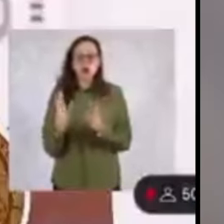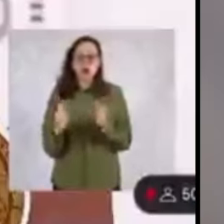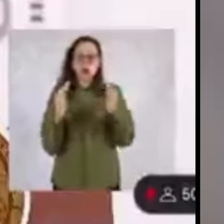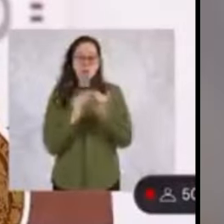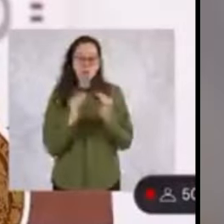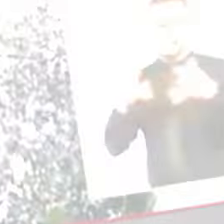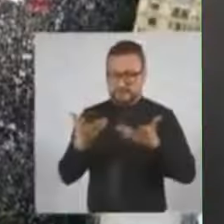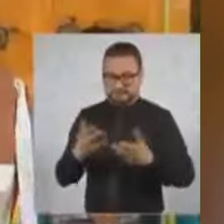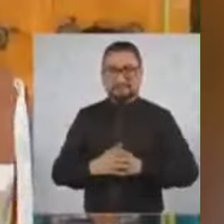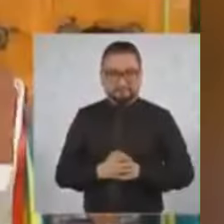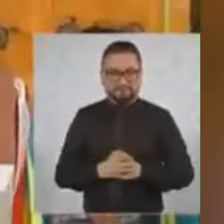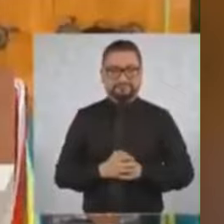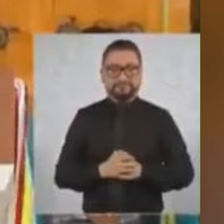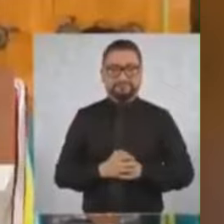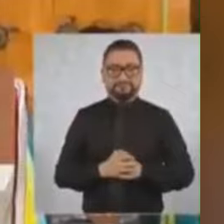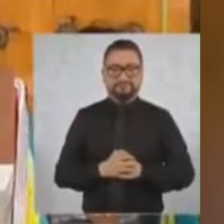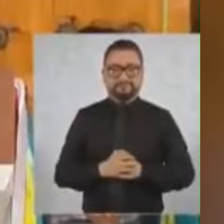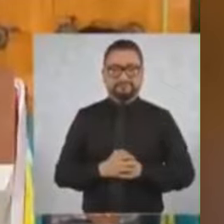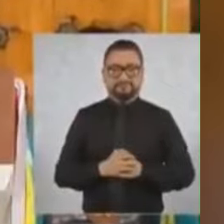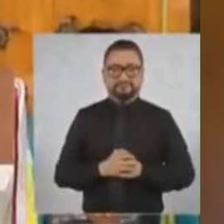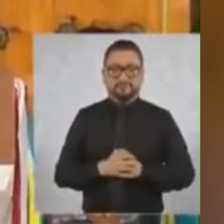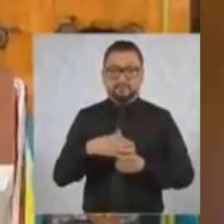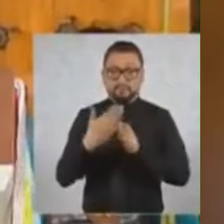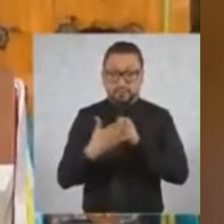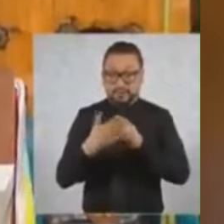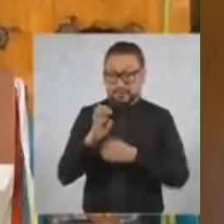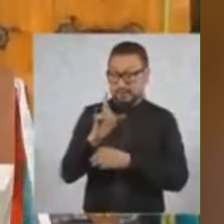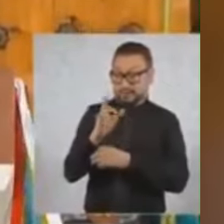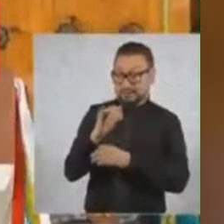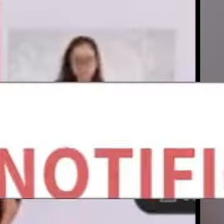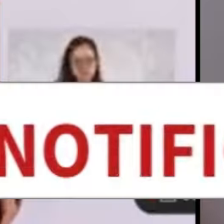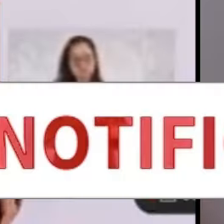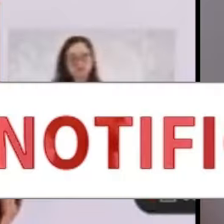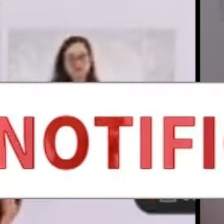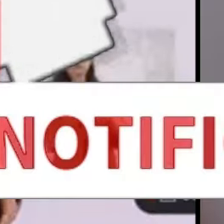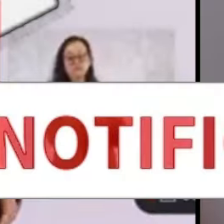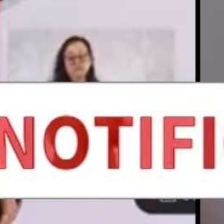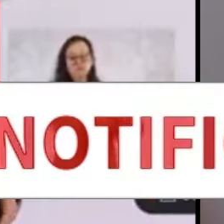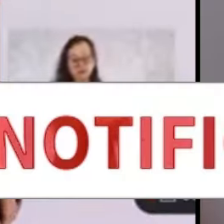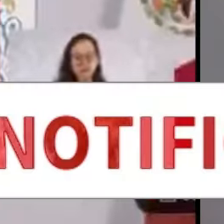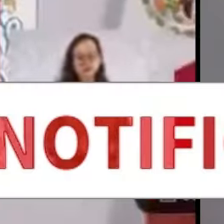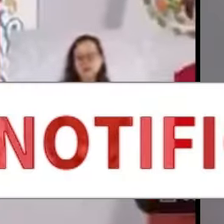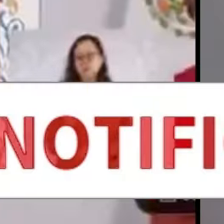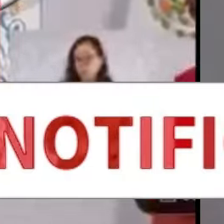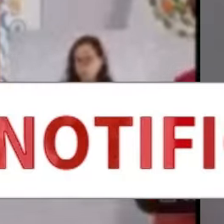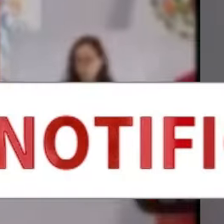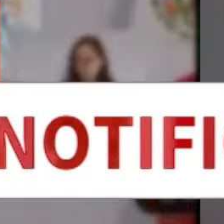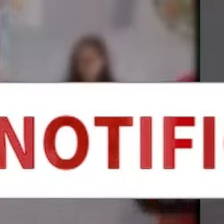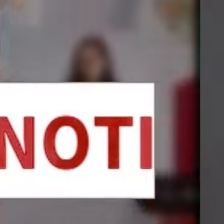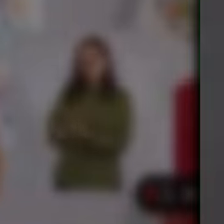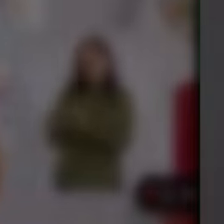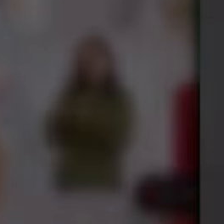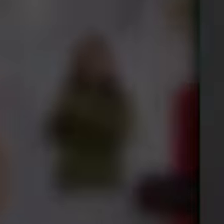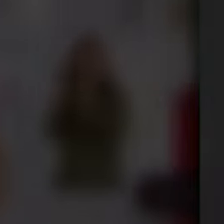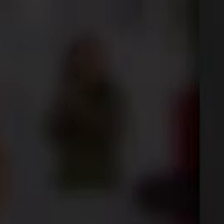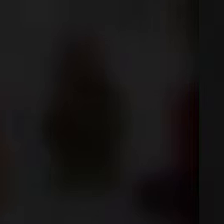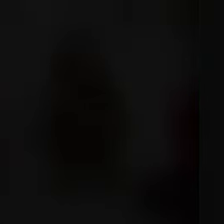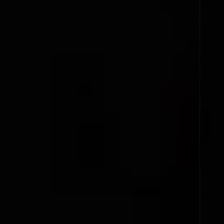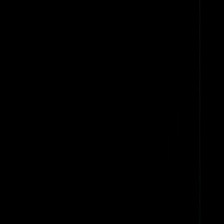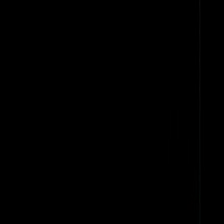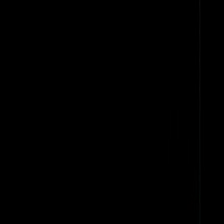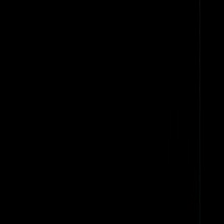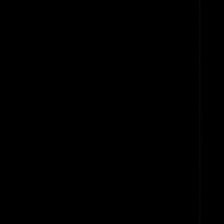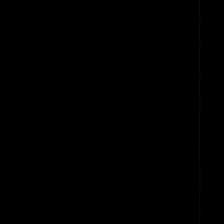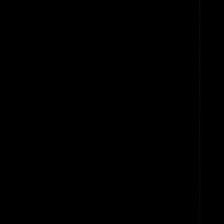y autos eléctricos por parte de la presidenta de México, Claudia Sheinbaum, que cabe recordar que tan solo el proyecto de construir 1 millón de